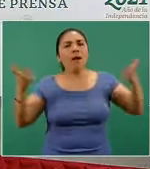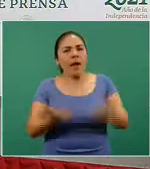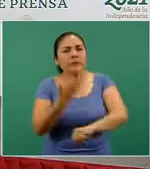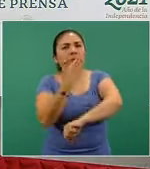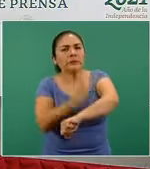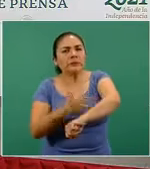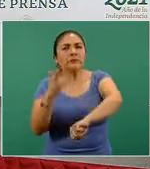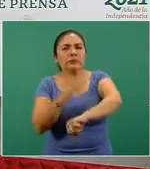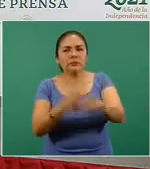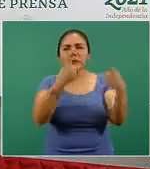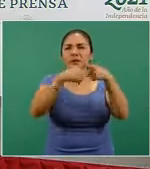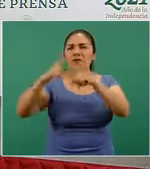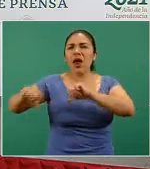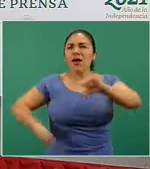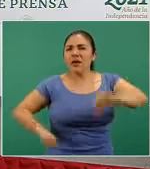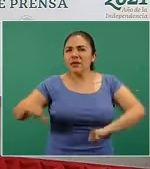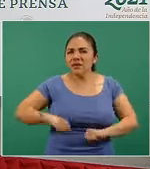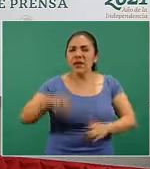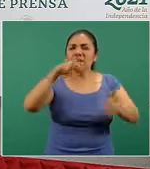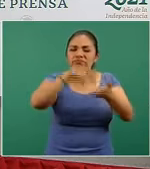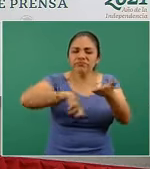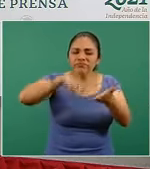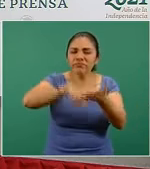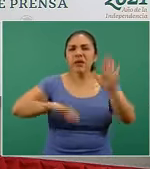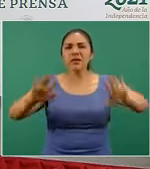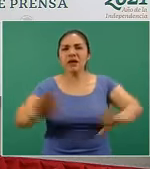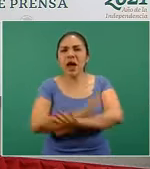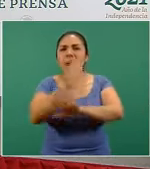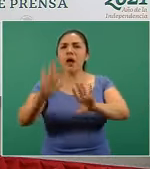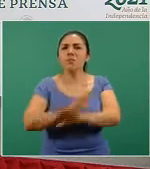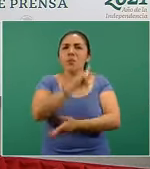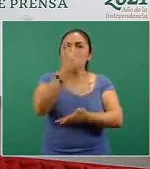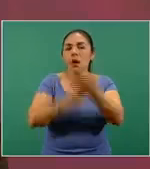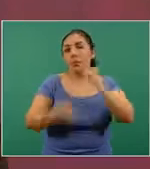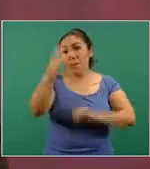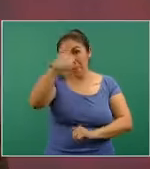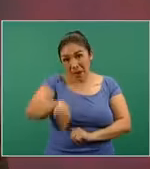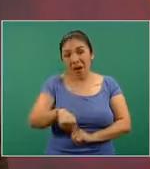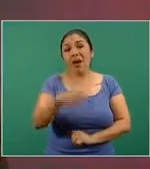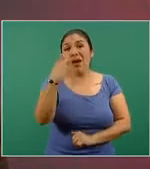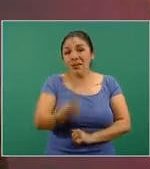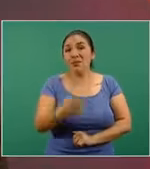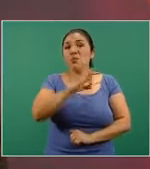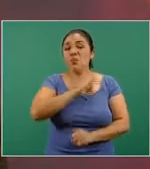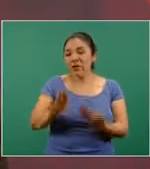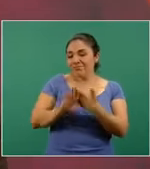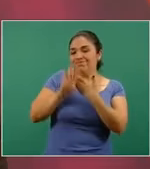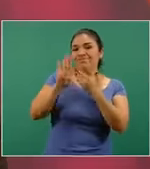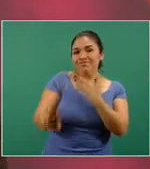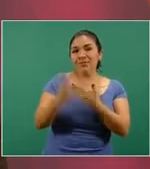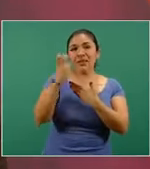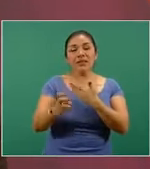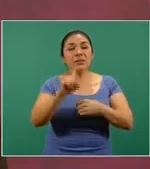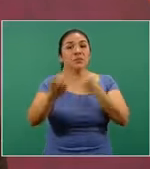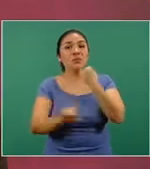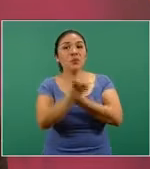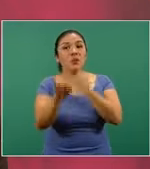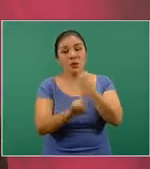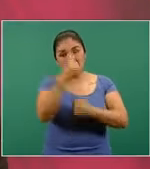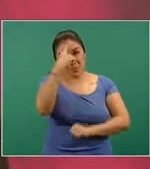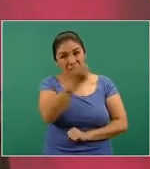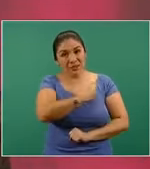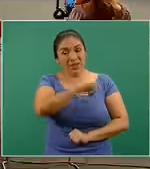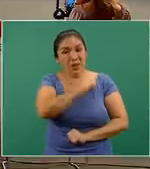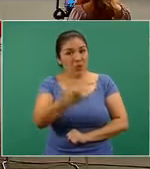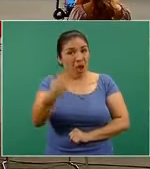de actividades, reformas, programas, precisamente para poder combatir este tema y este problema también de salud pública